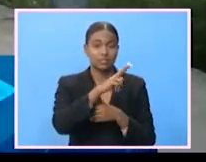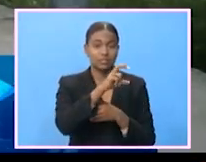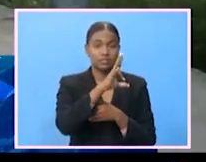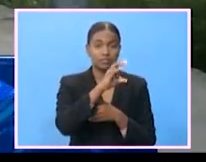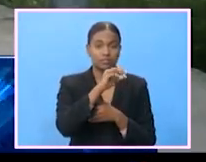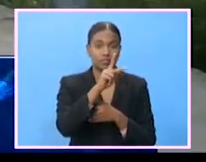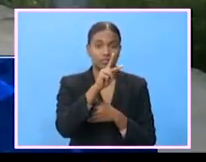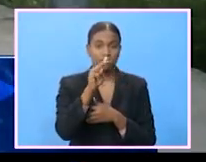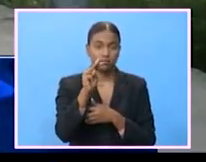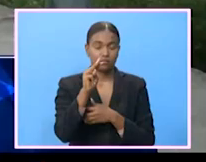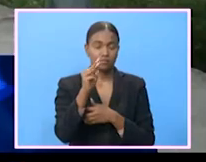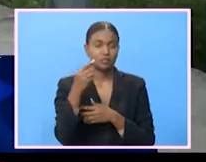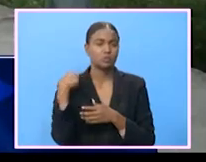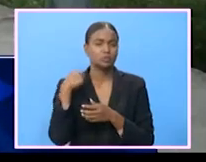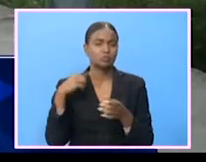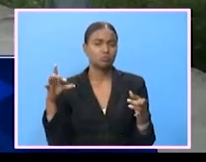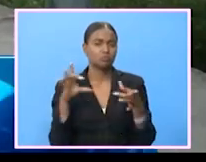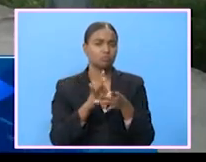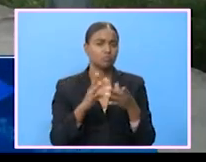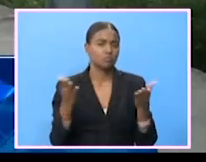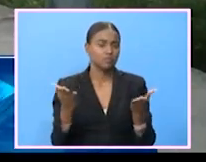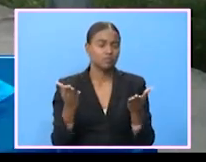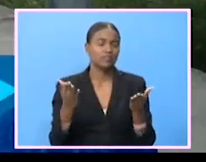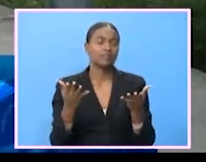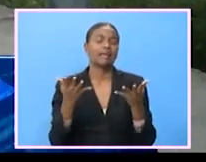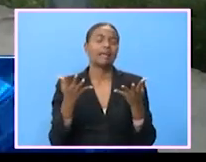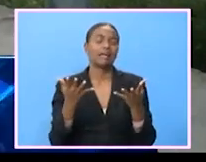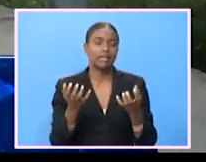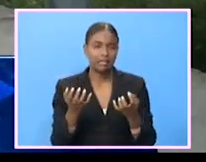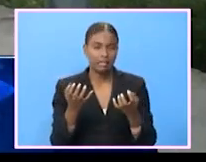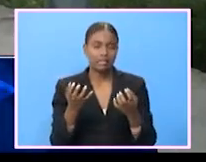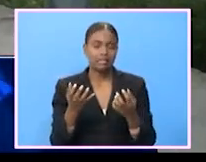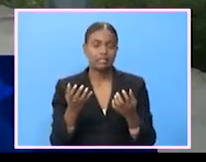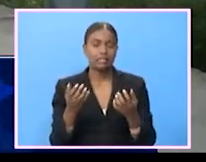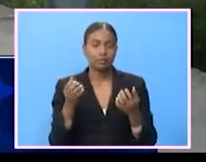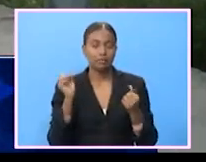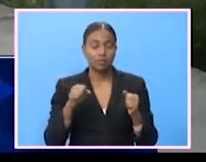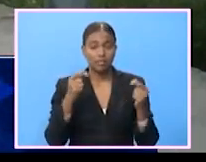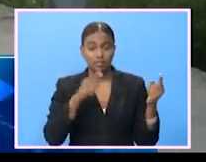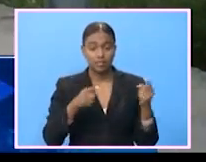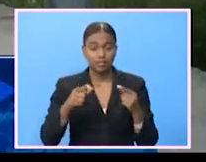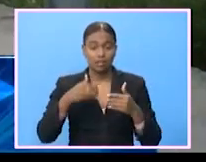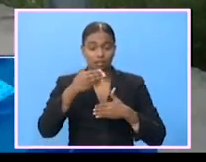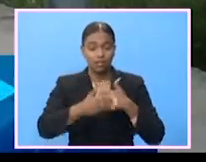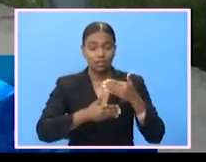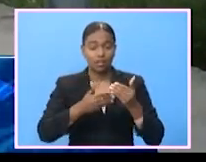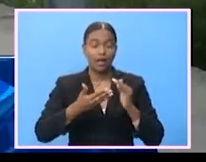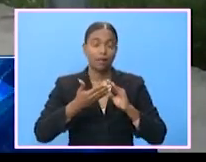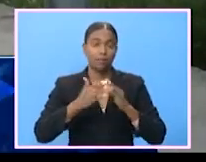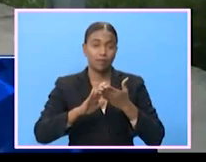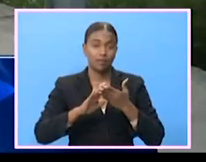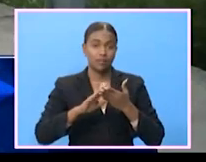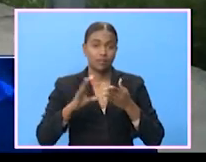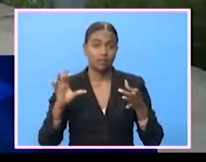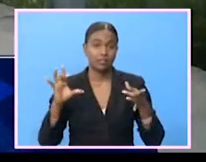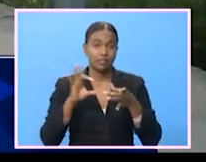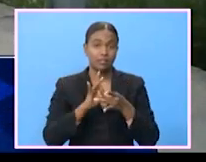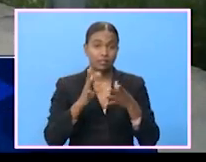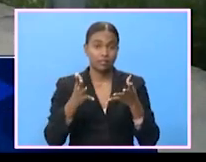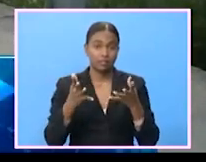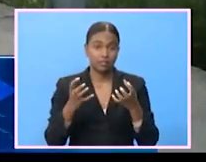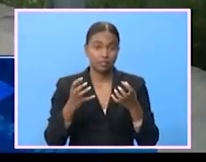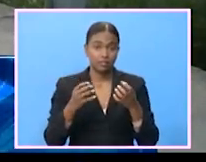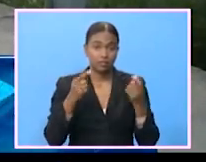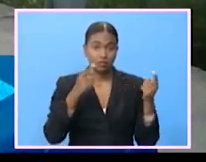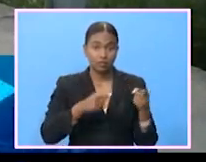370 kilómetros. ¿Qué nos une? Bueno, nos une la intención y el deseo de que las cosas marchen con calma. Nos une la intención y el deseo